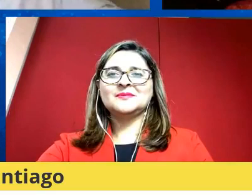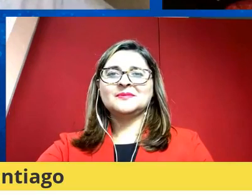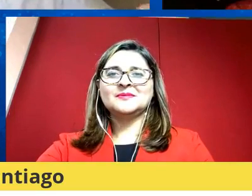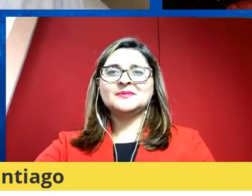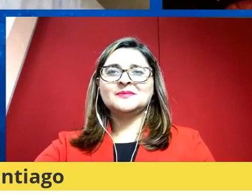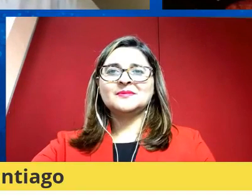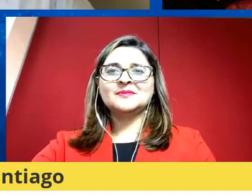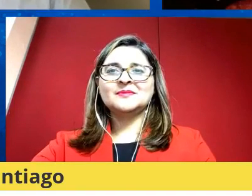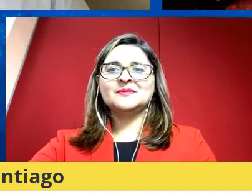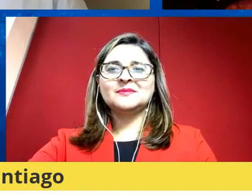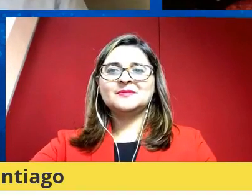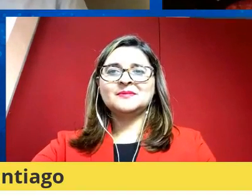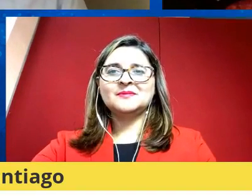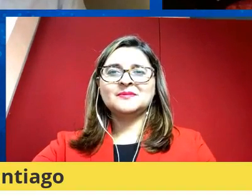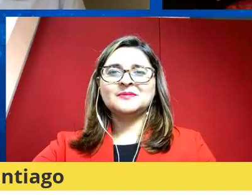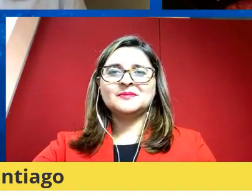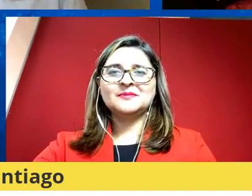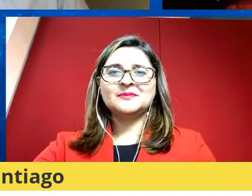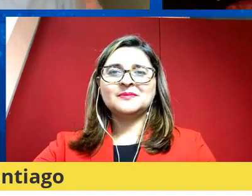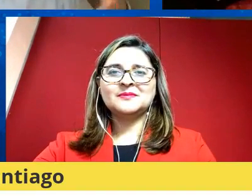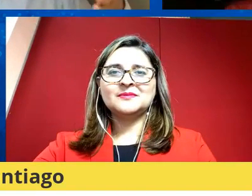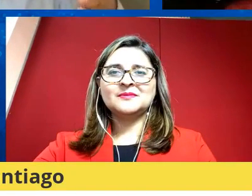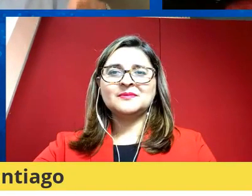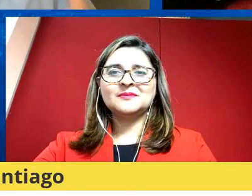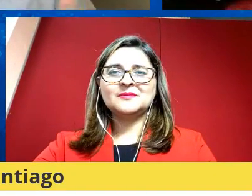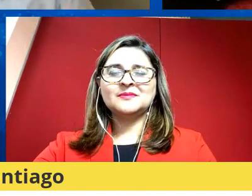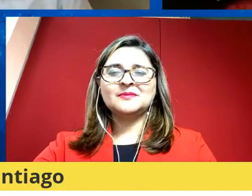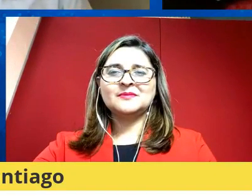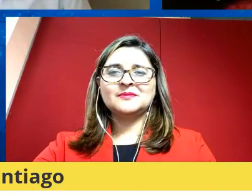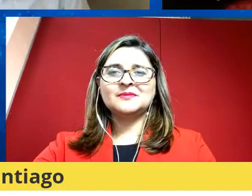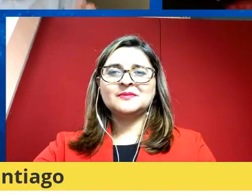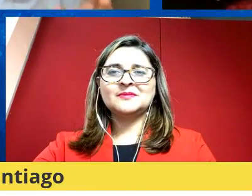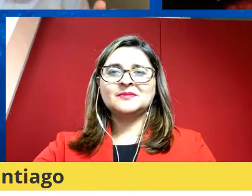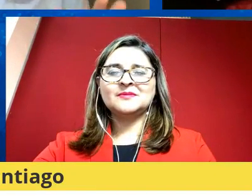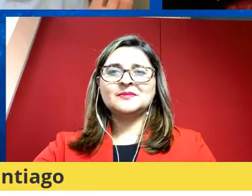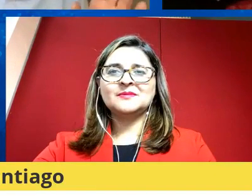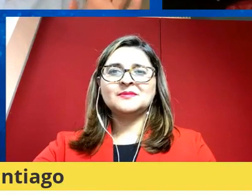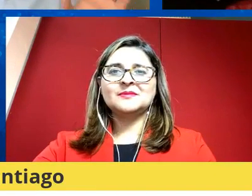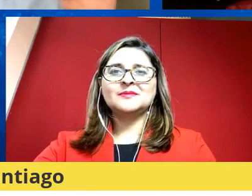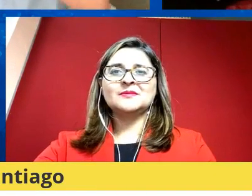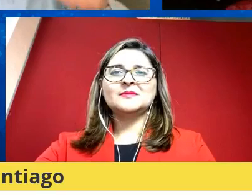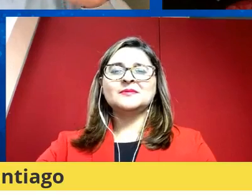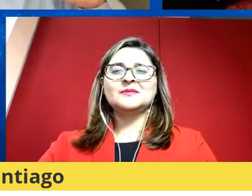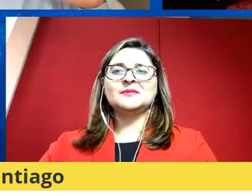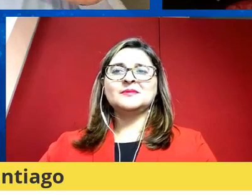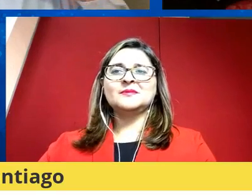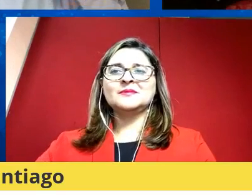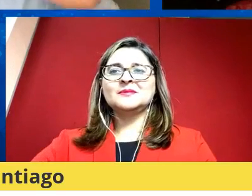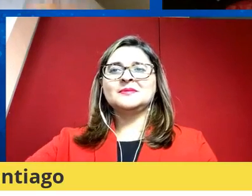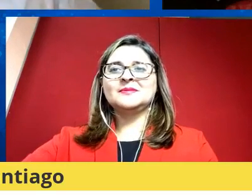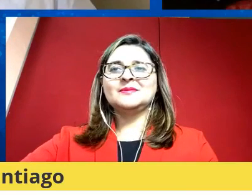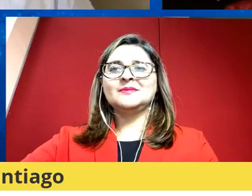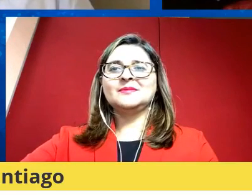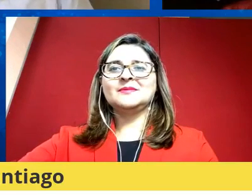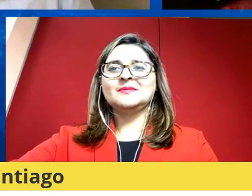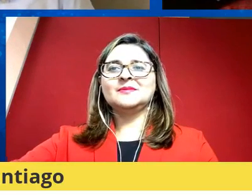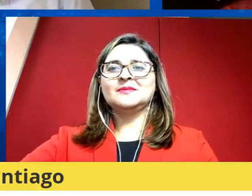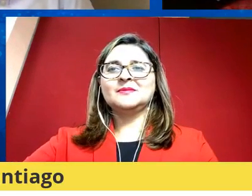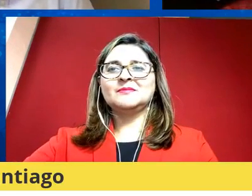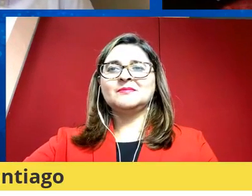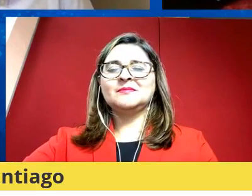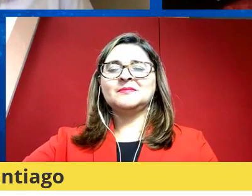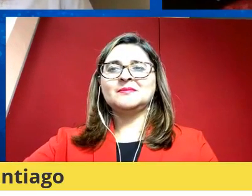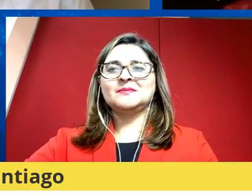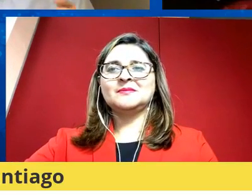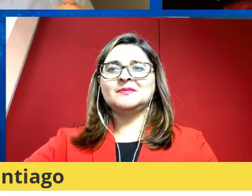nadie te tire el auto encima. Ahora te pegan una encerrona y si no le entregáis el auto, tenéis que sufrir las